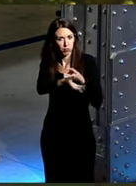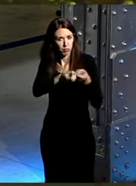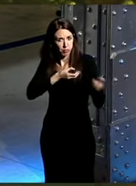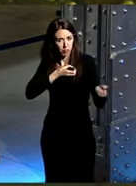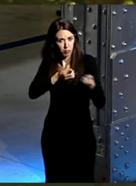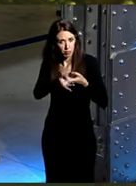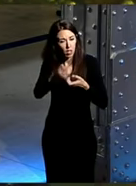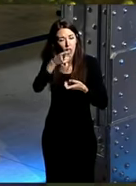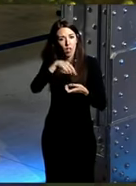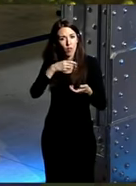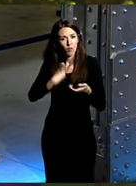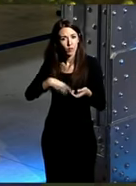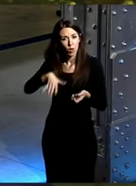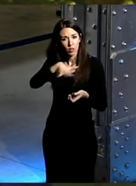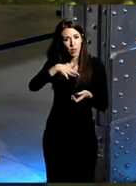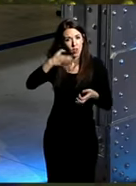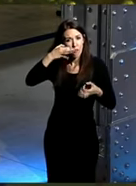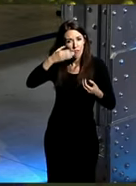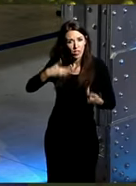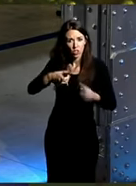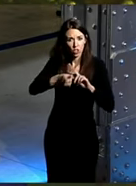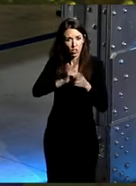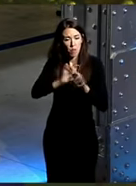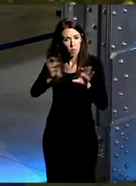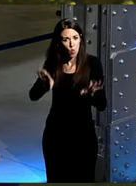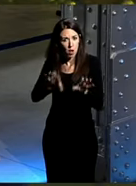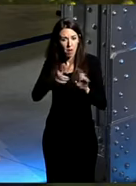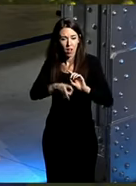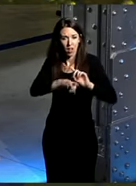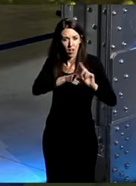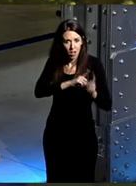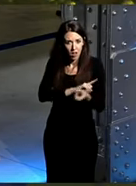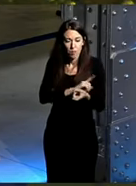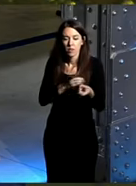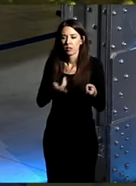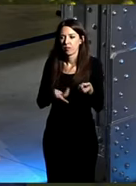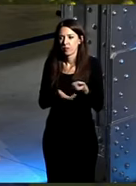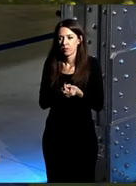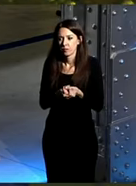los espacios físicos, que cambian los muebles, que cambian